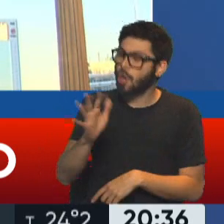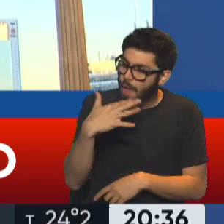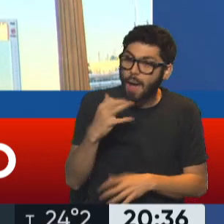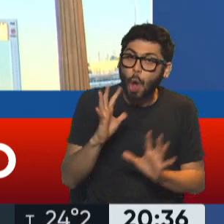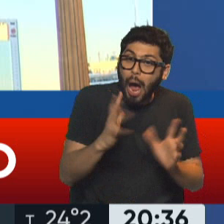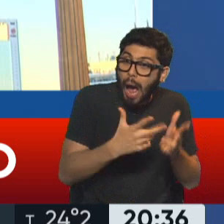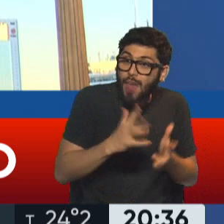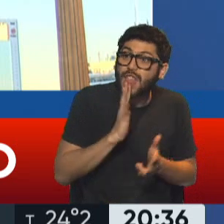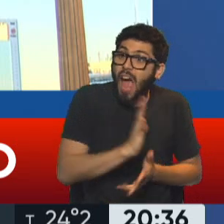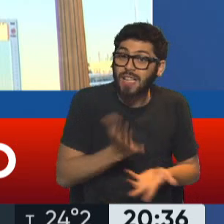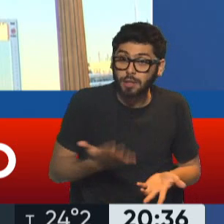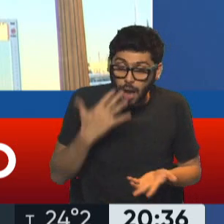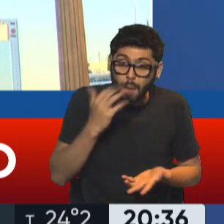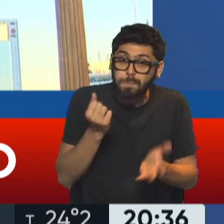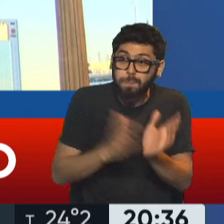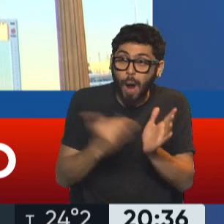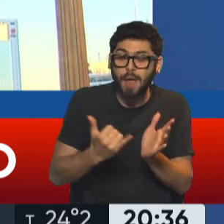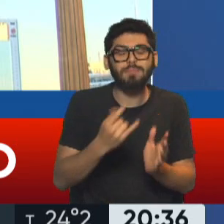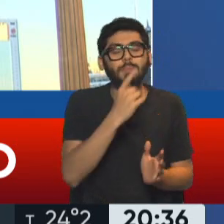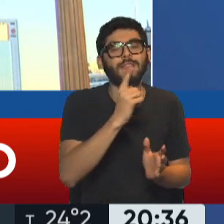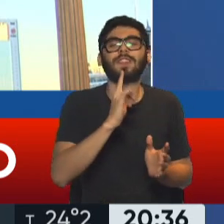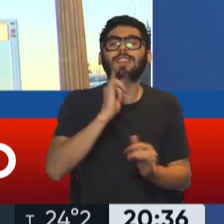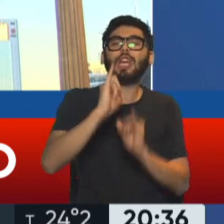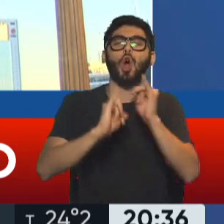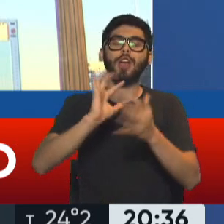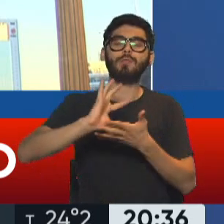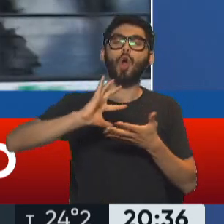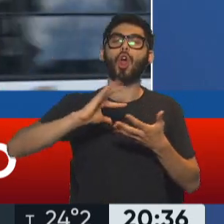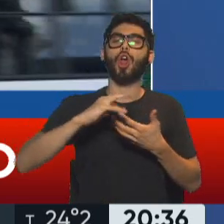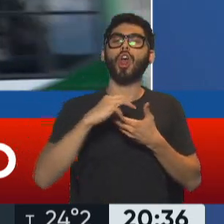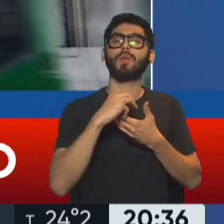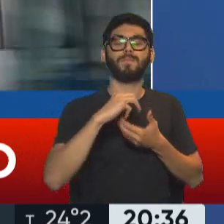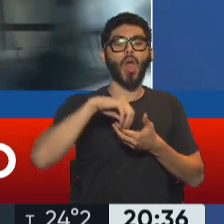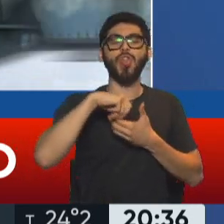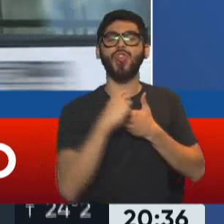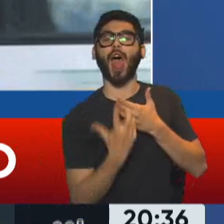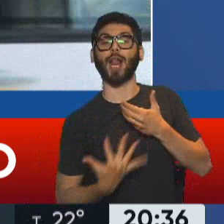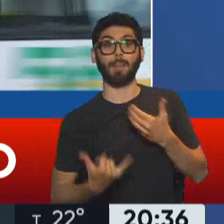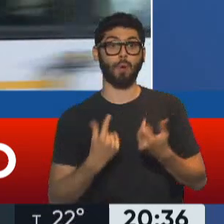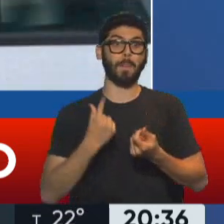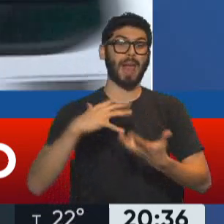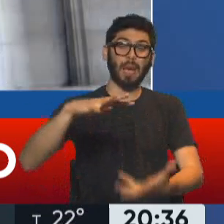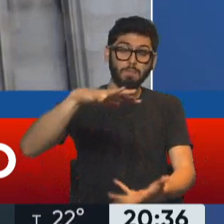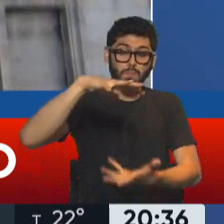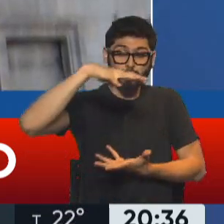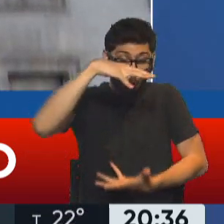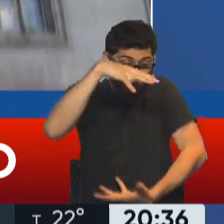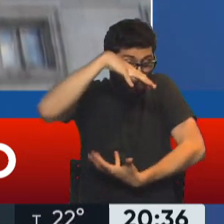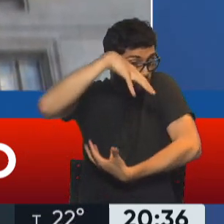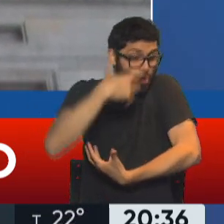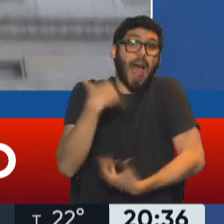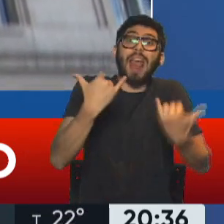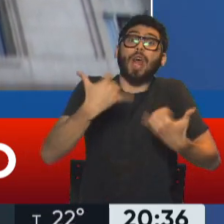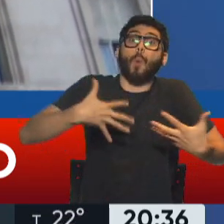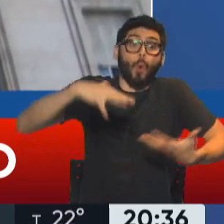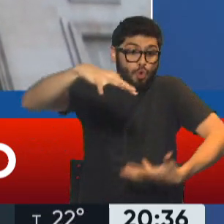mí me parece que con la teoría del derrame encubrieron este tipo de políticas de la idea de que si vos le das mucho a alguien que tiene mucha plata,